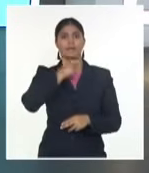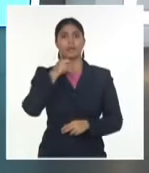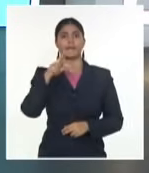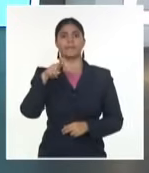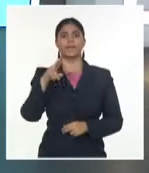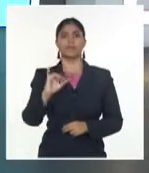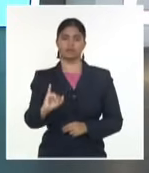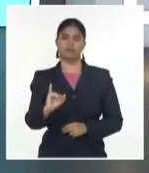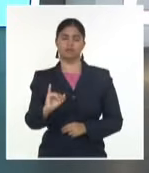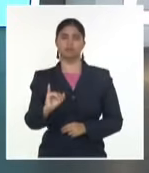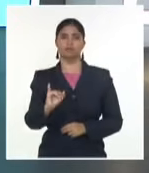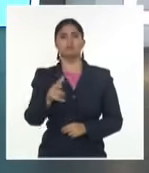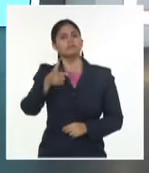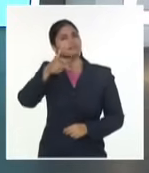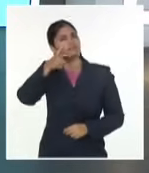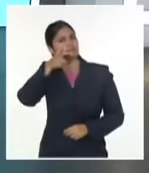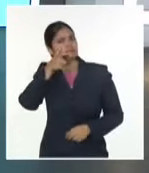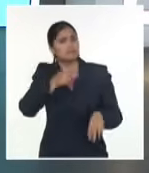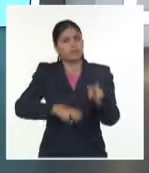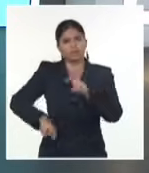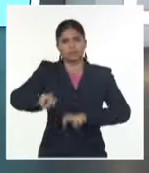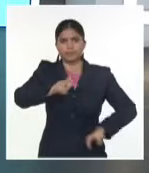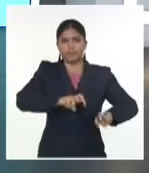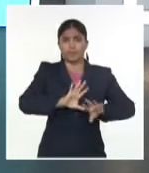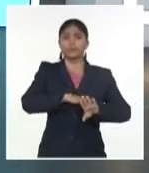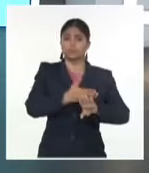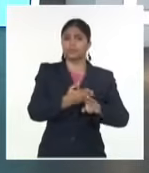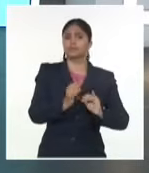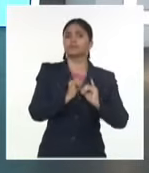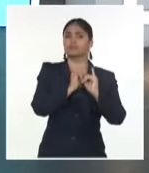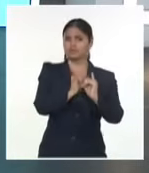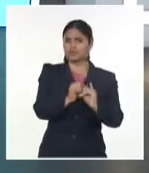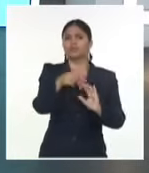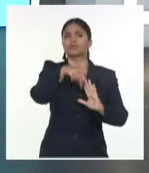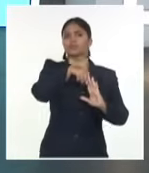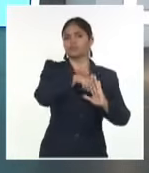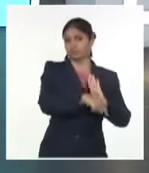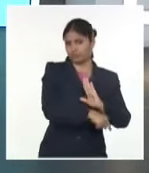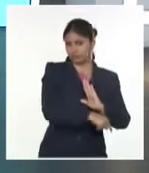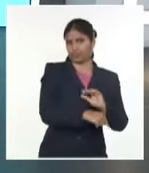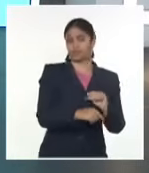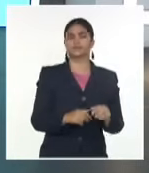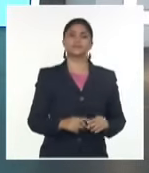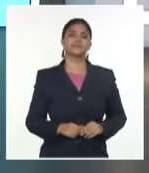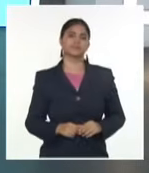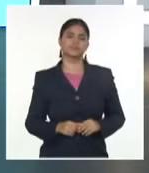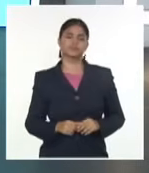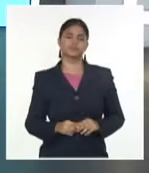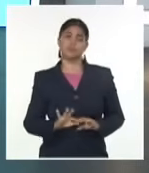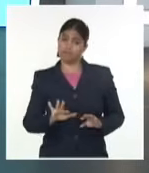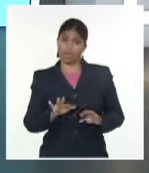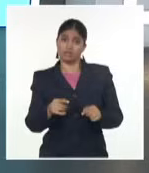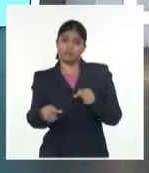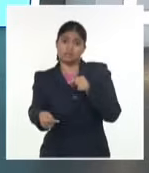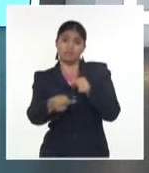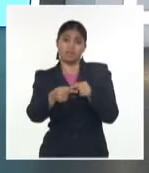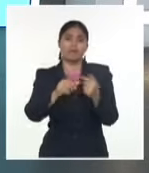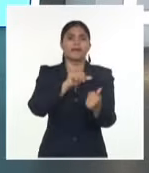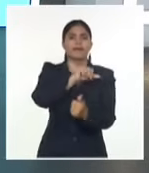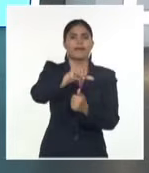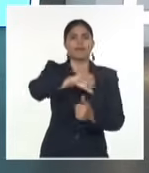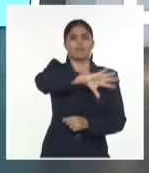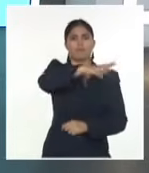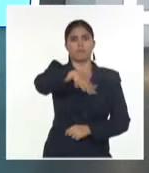fenómeno tropical y continuaremos dando las informaciones en los distintos espacios según sea requerido una vez que ya esté sobre el Mar Caribe y,